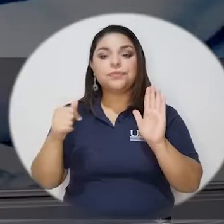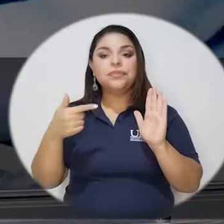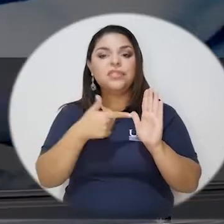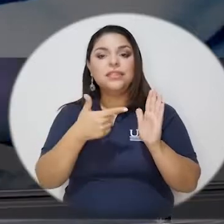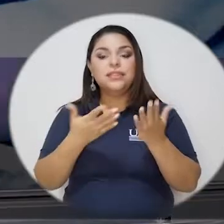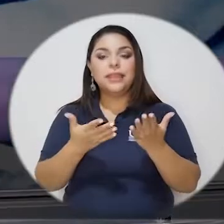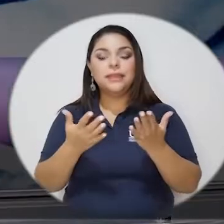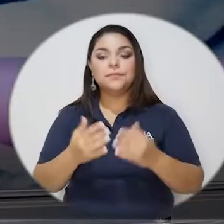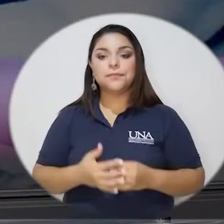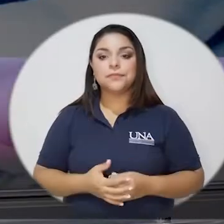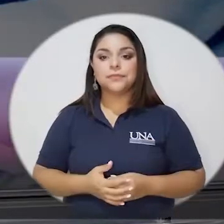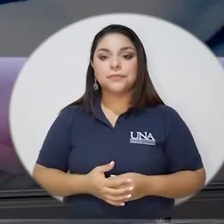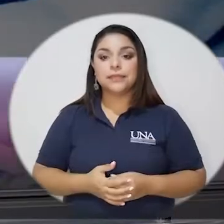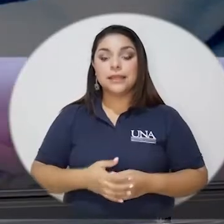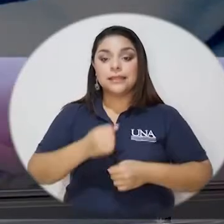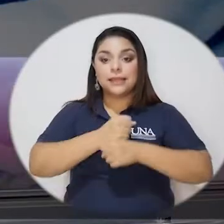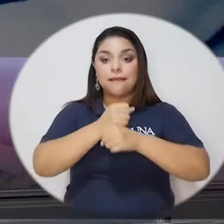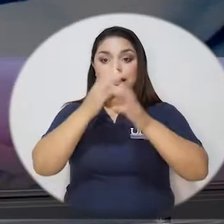de los